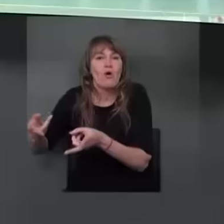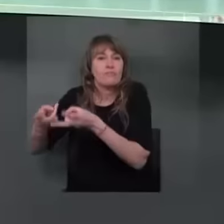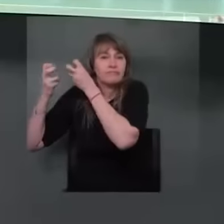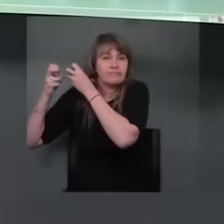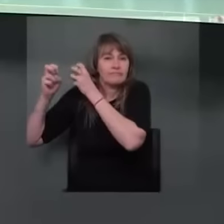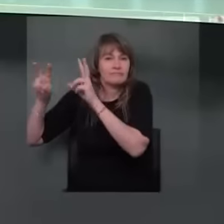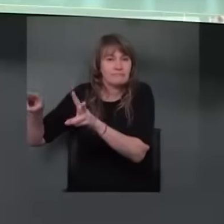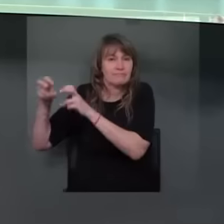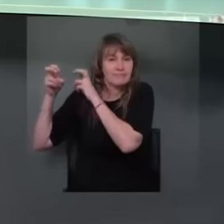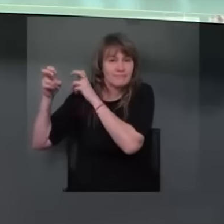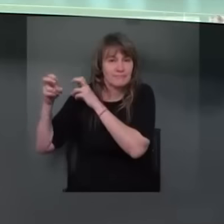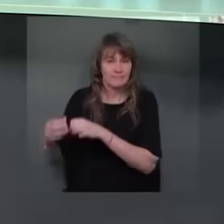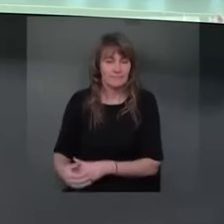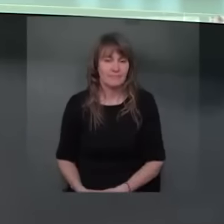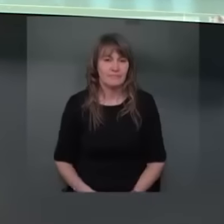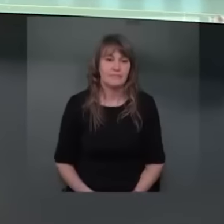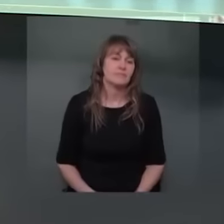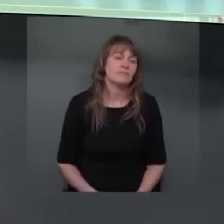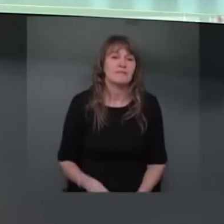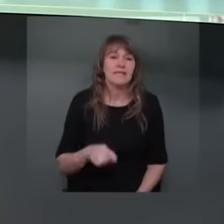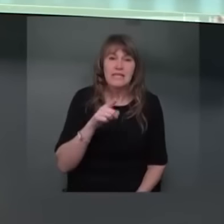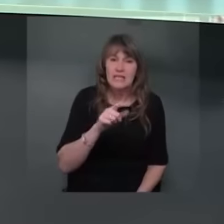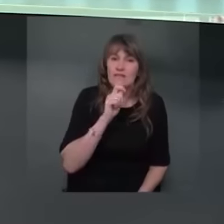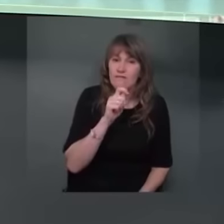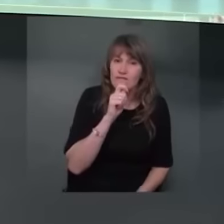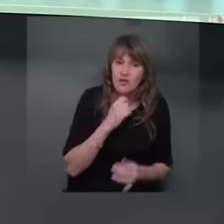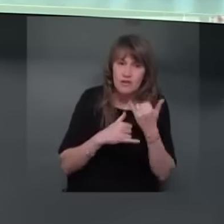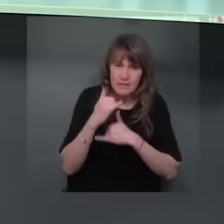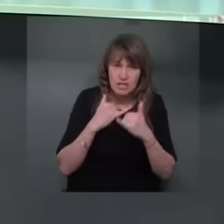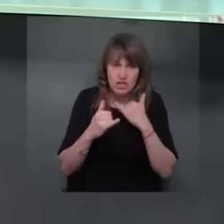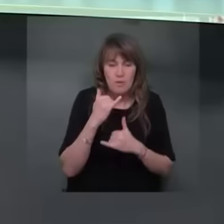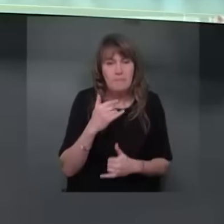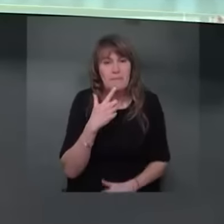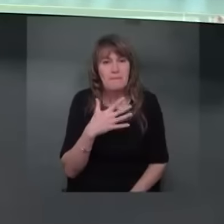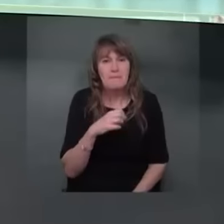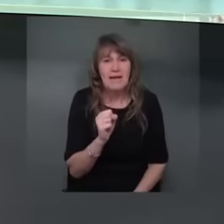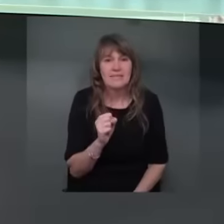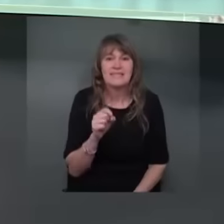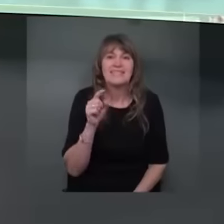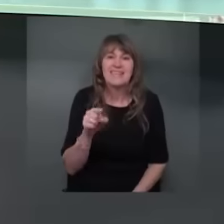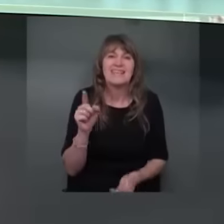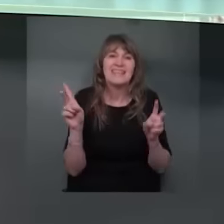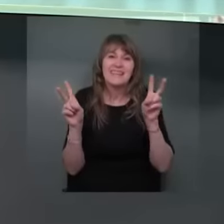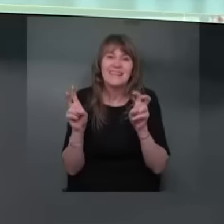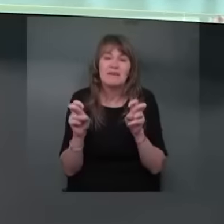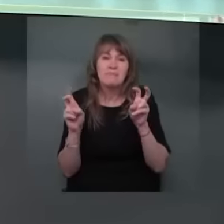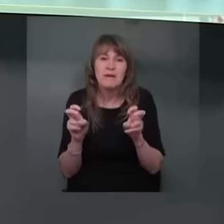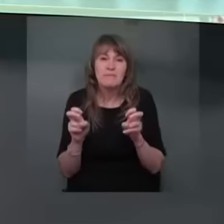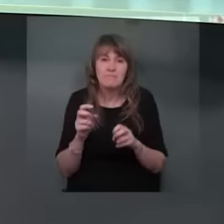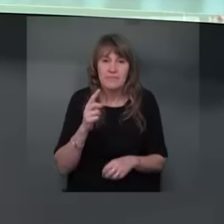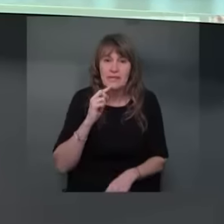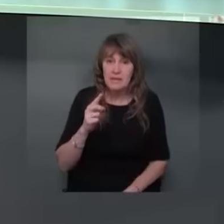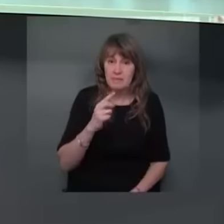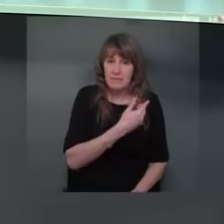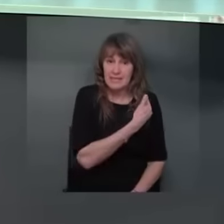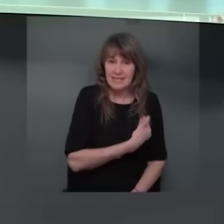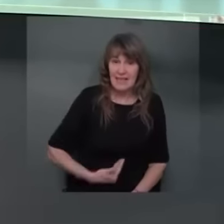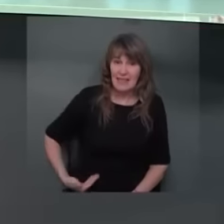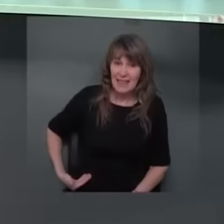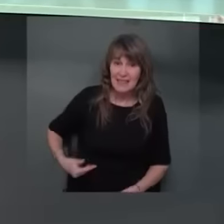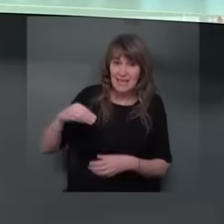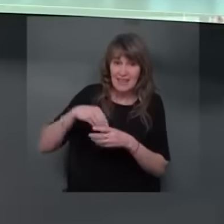manos seguimos adelante con otras informaciones o mejor dicho hablando de este asunto pero desde otra perspectiva porque el presidente en este caso del frente